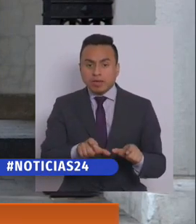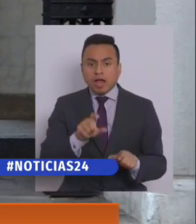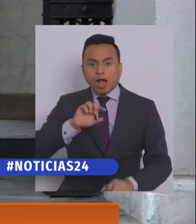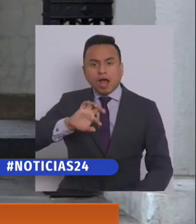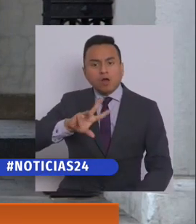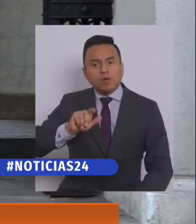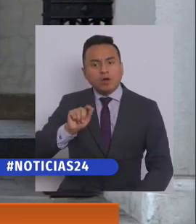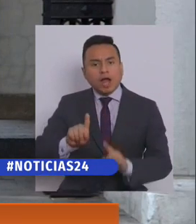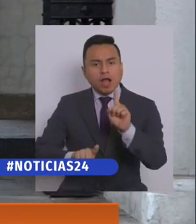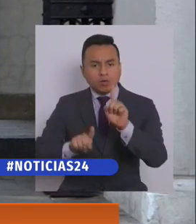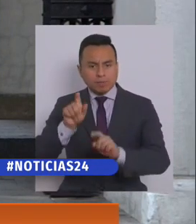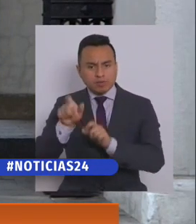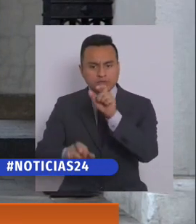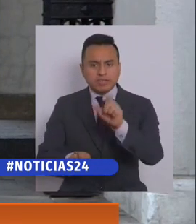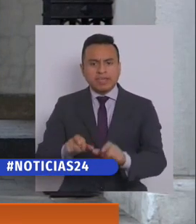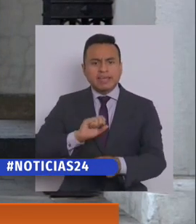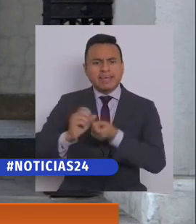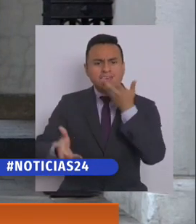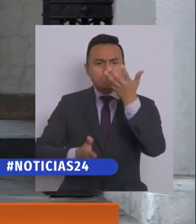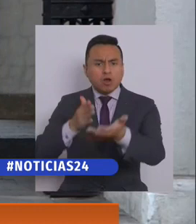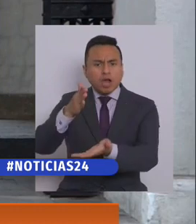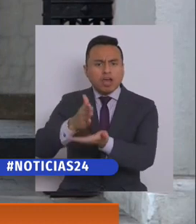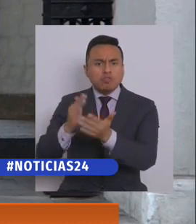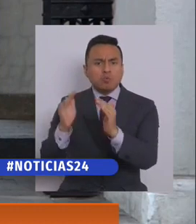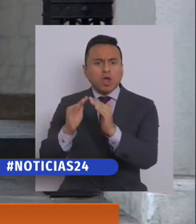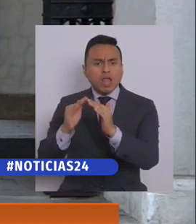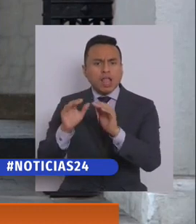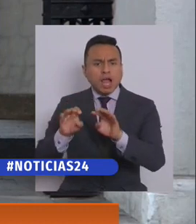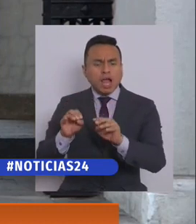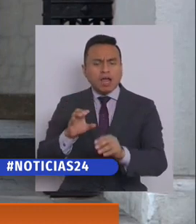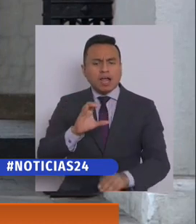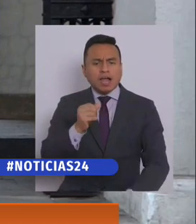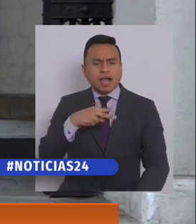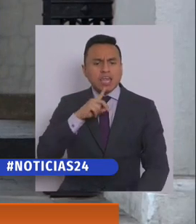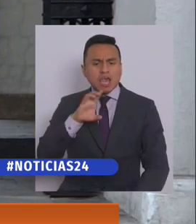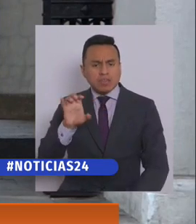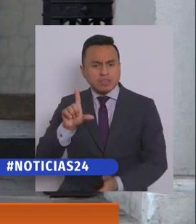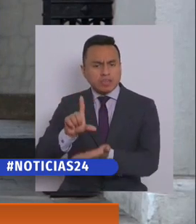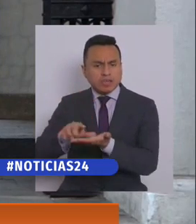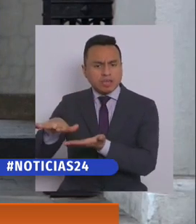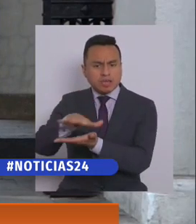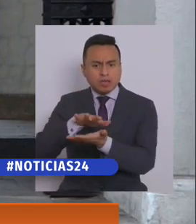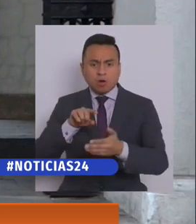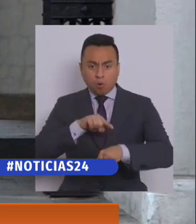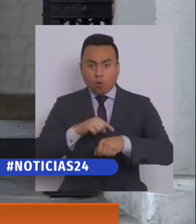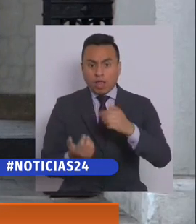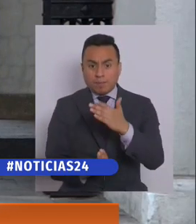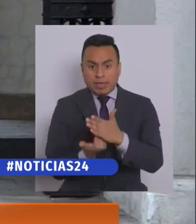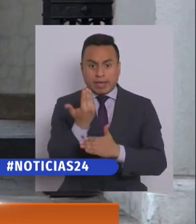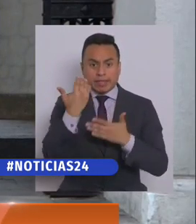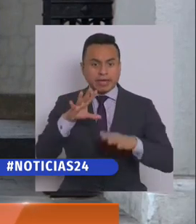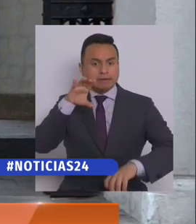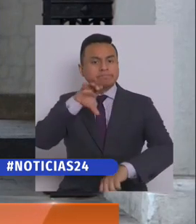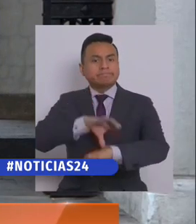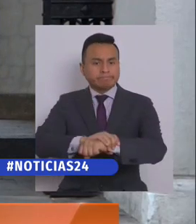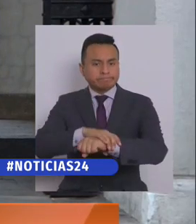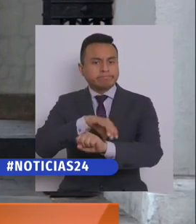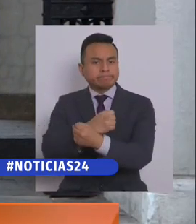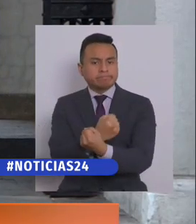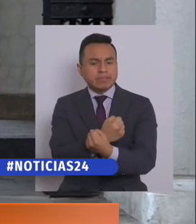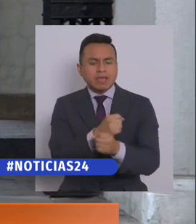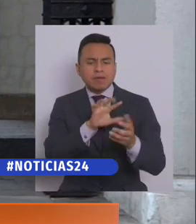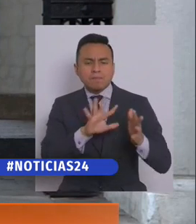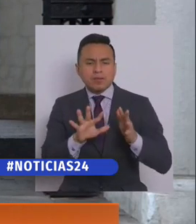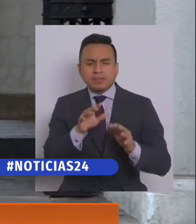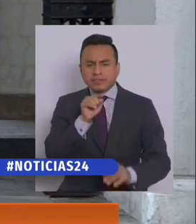robaron y quemaron una escuela en Cañete. Hoy día, en la mañana, se detuvo al